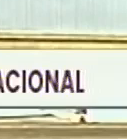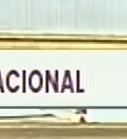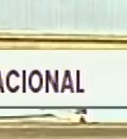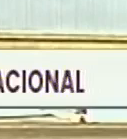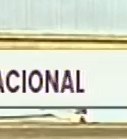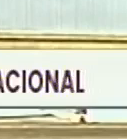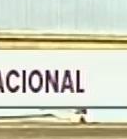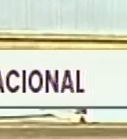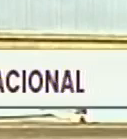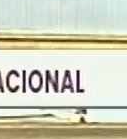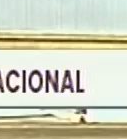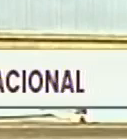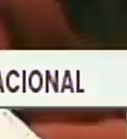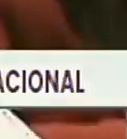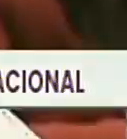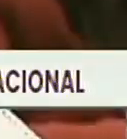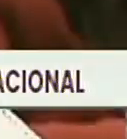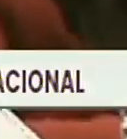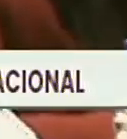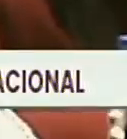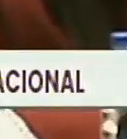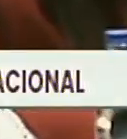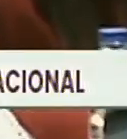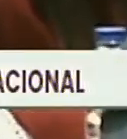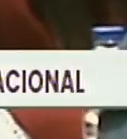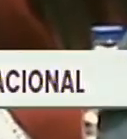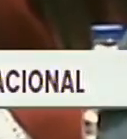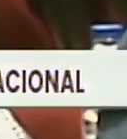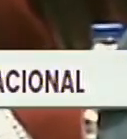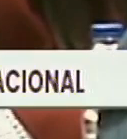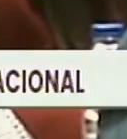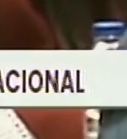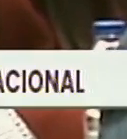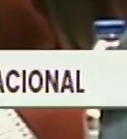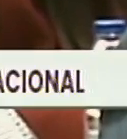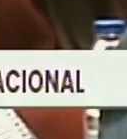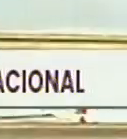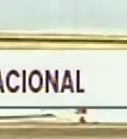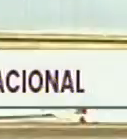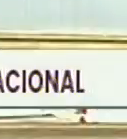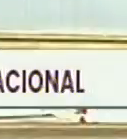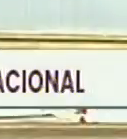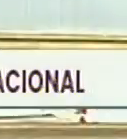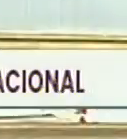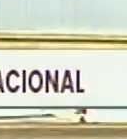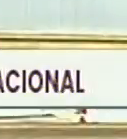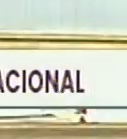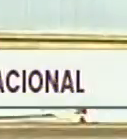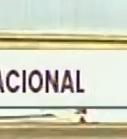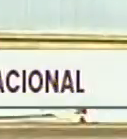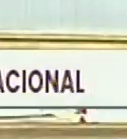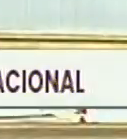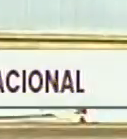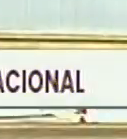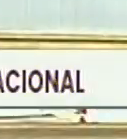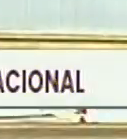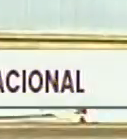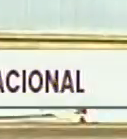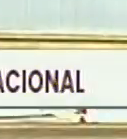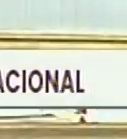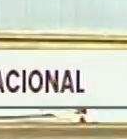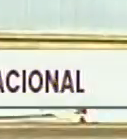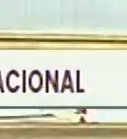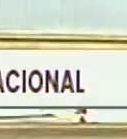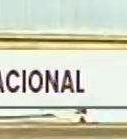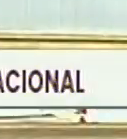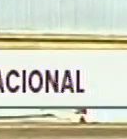de Postulaciones Electorales, y que estará conformada por los diputados José Gregorio Correa, adicionalmente